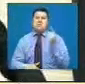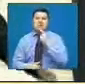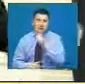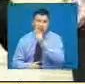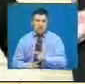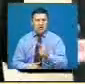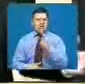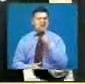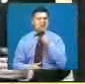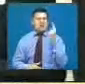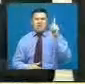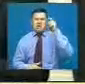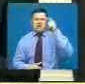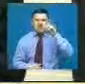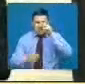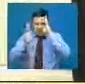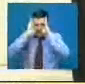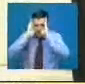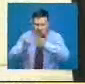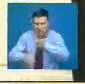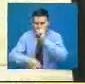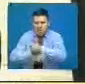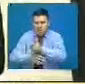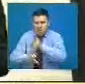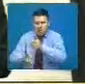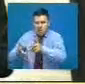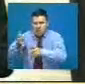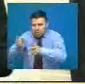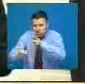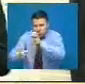debate diciendo que este gobierno se había dedicado a ordeñar